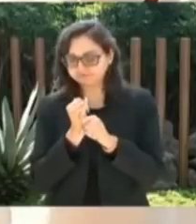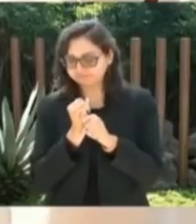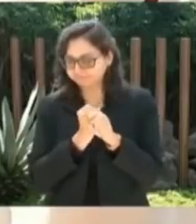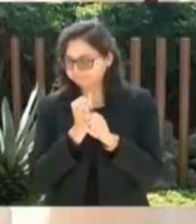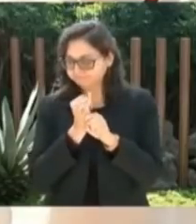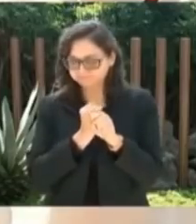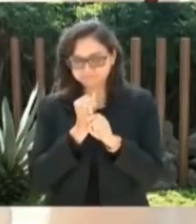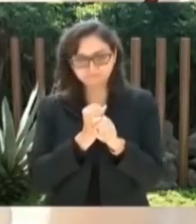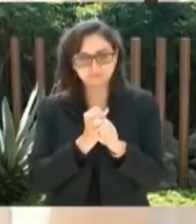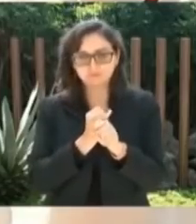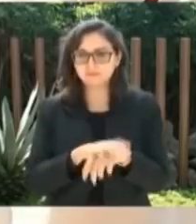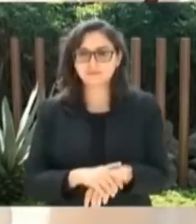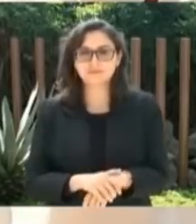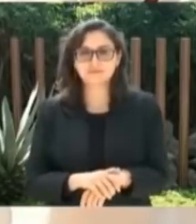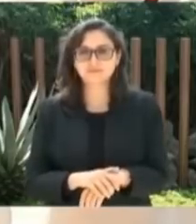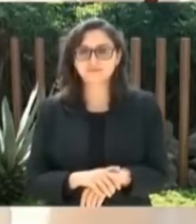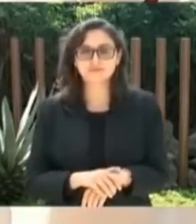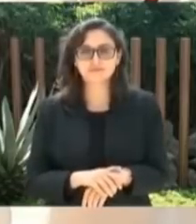hemos